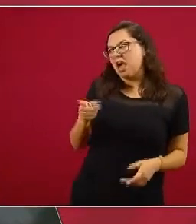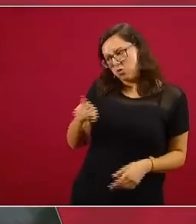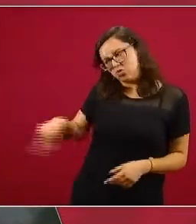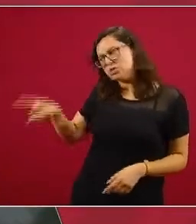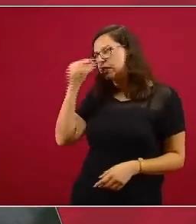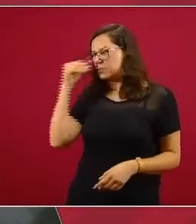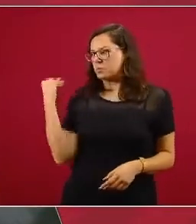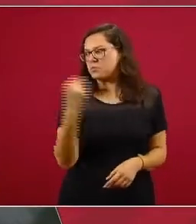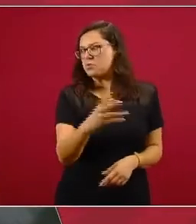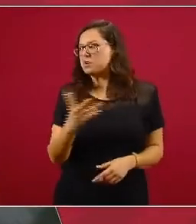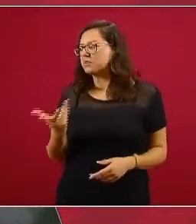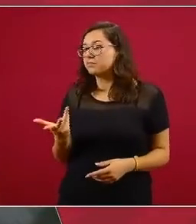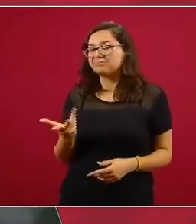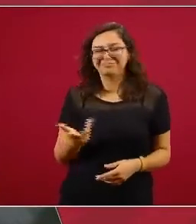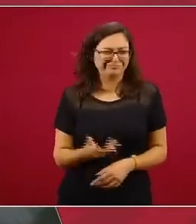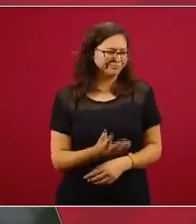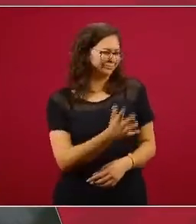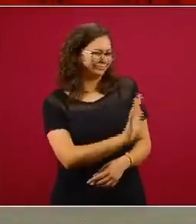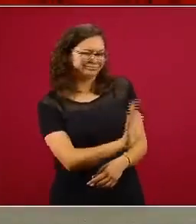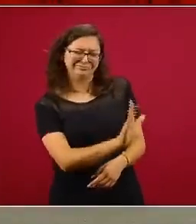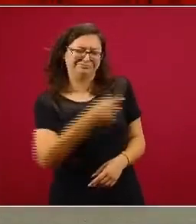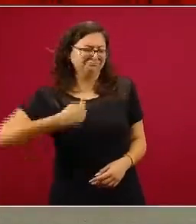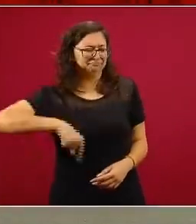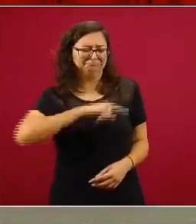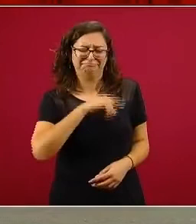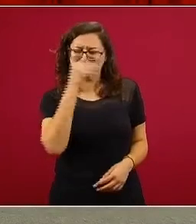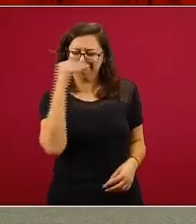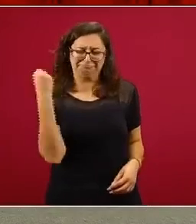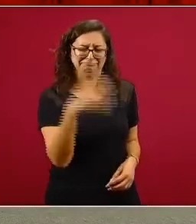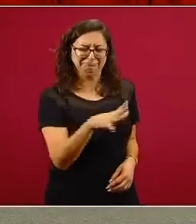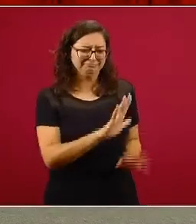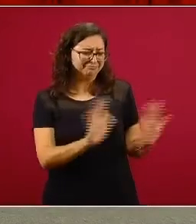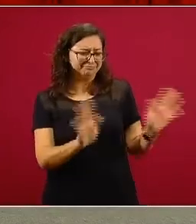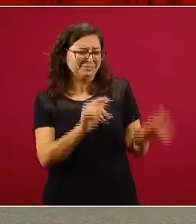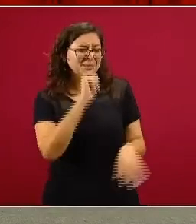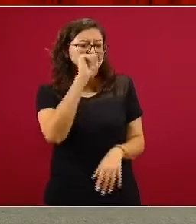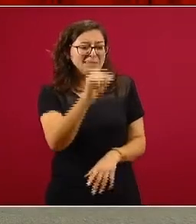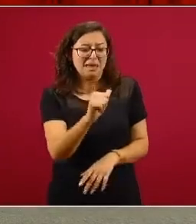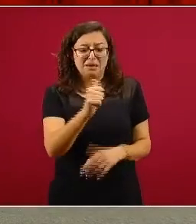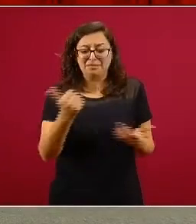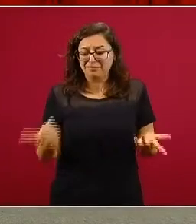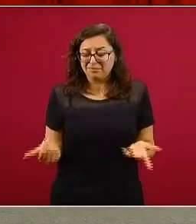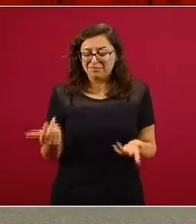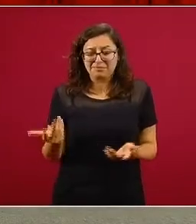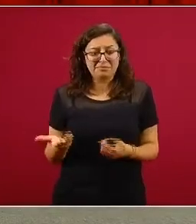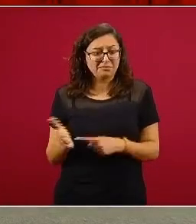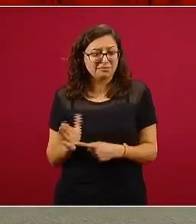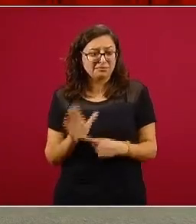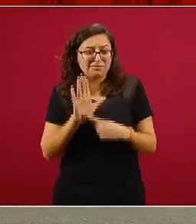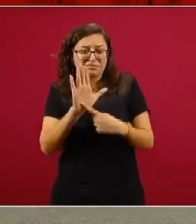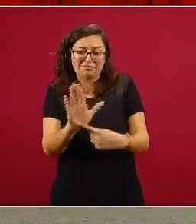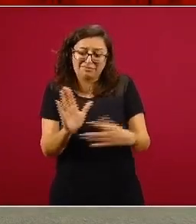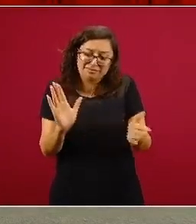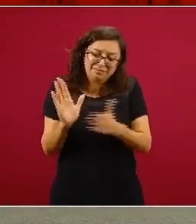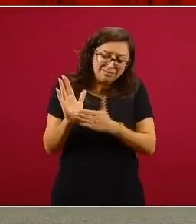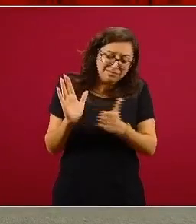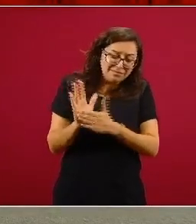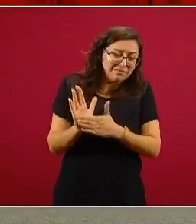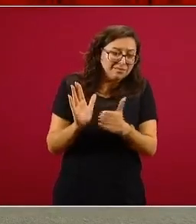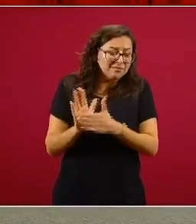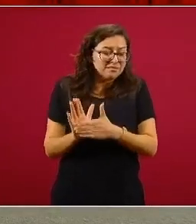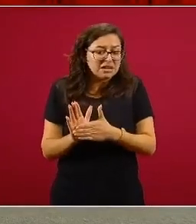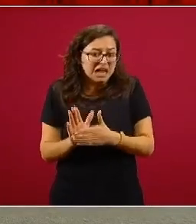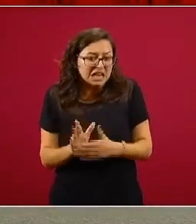todo respeto, no es nuestra postura. Cuando uno aborda las cosas de una manera técnica, de una manera científica, uno no piensa